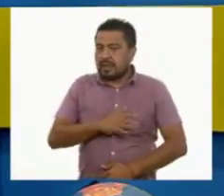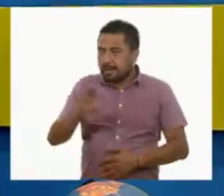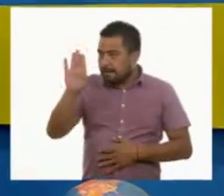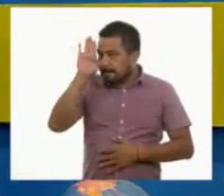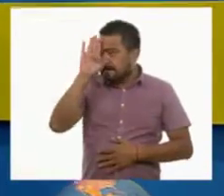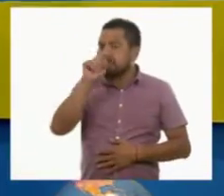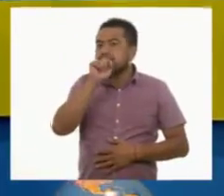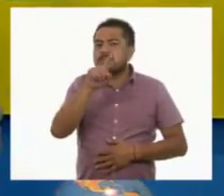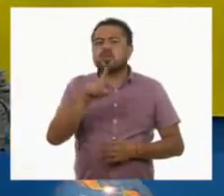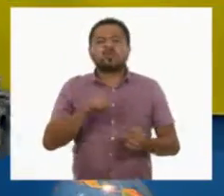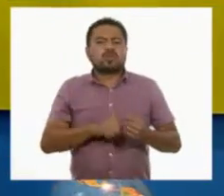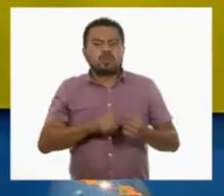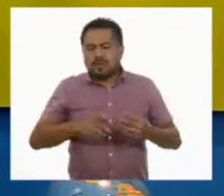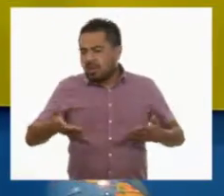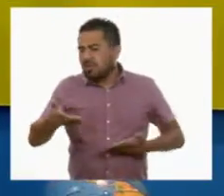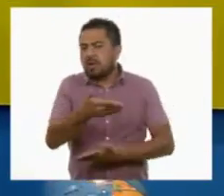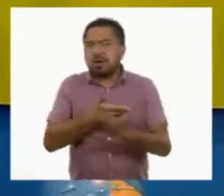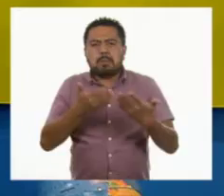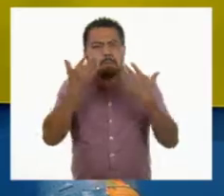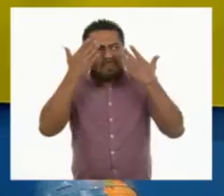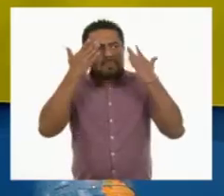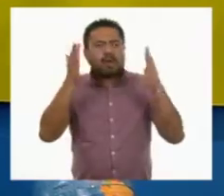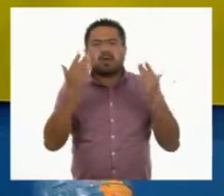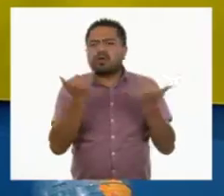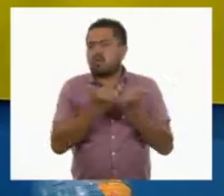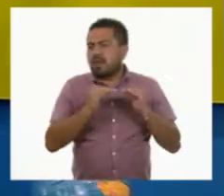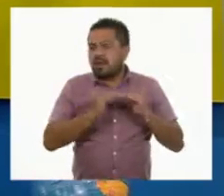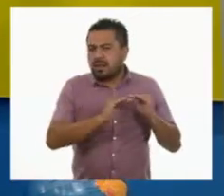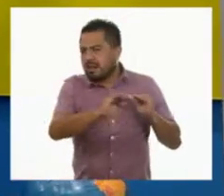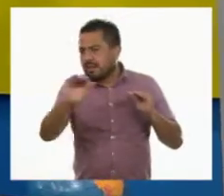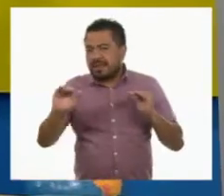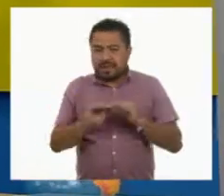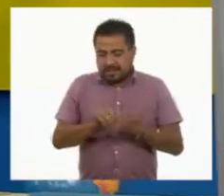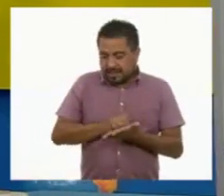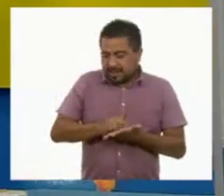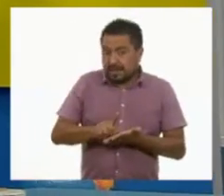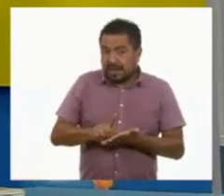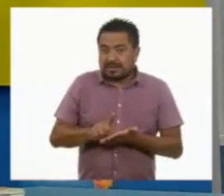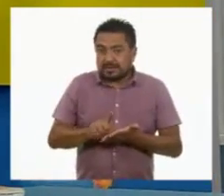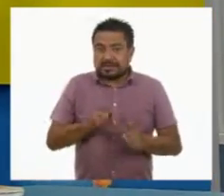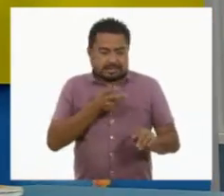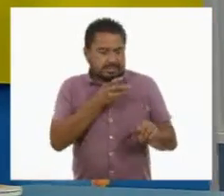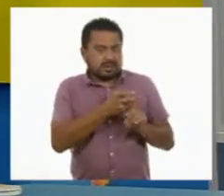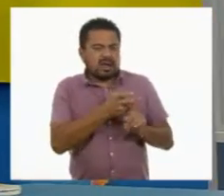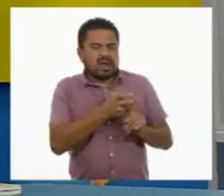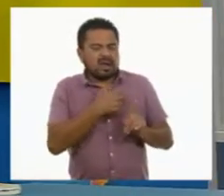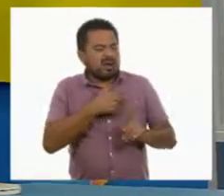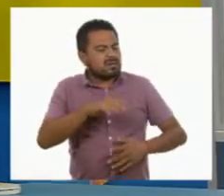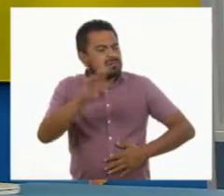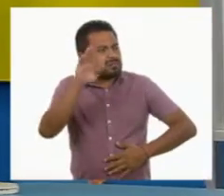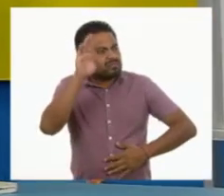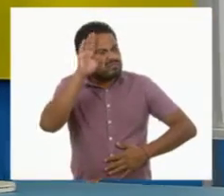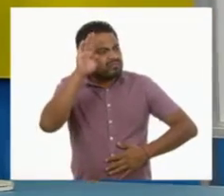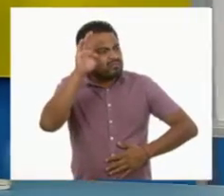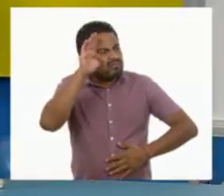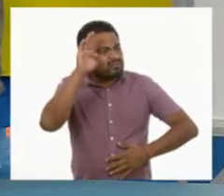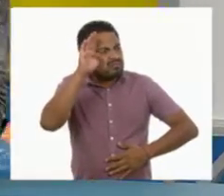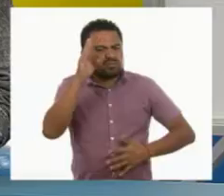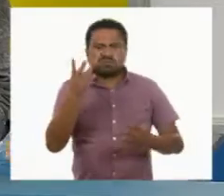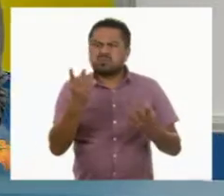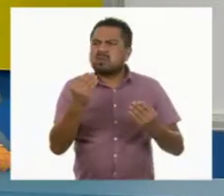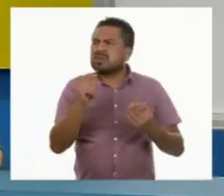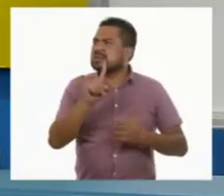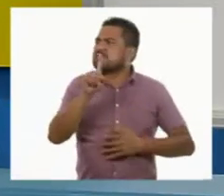pensamientos, donde conviven en libertad e igualdad de derechos. Y esto me dio mucho de qué pensar.